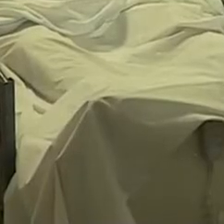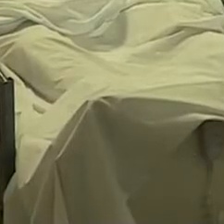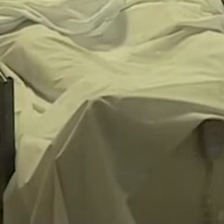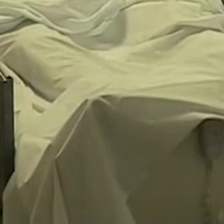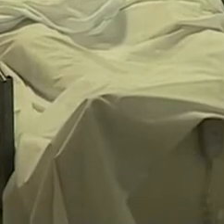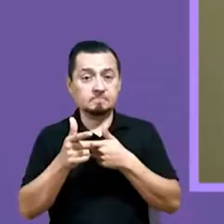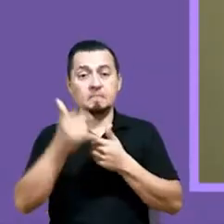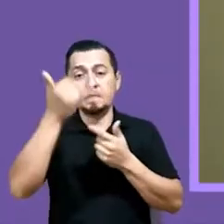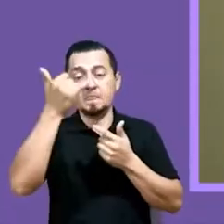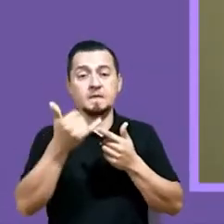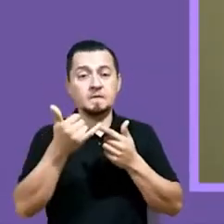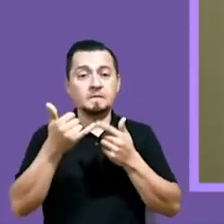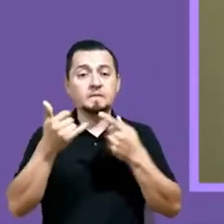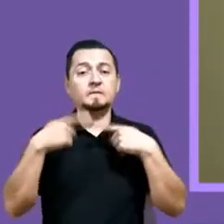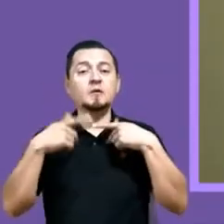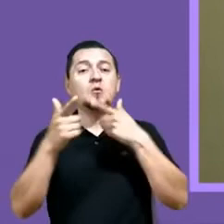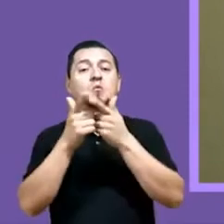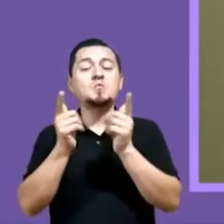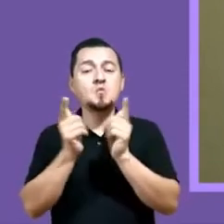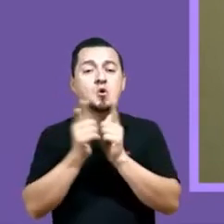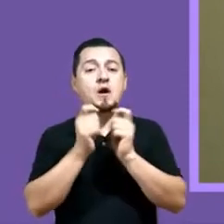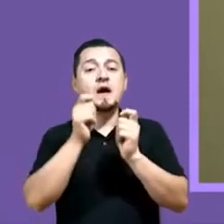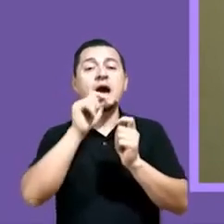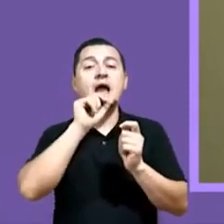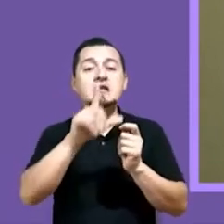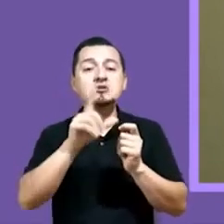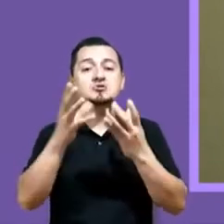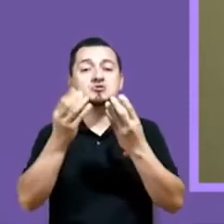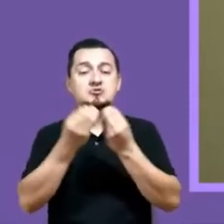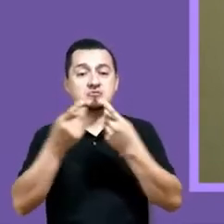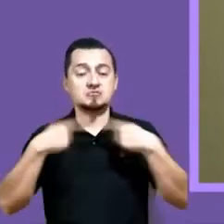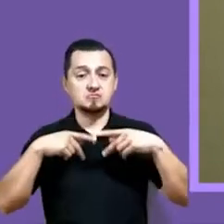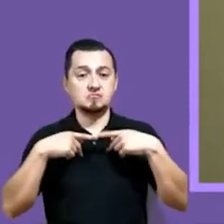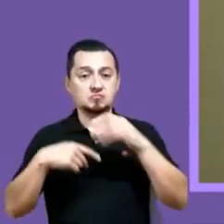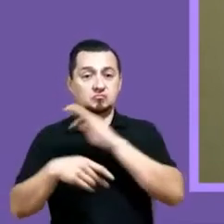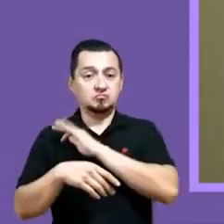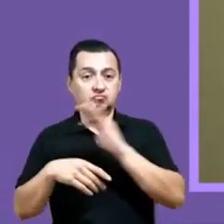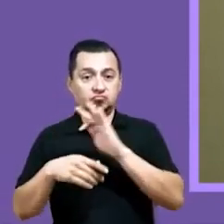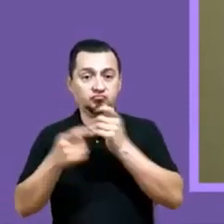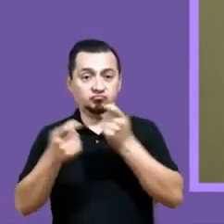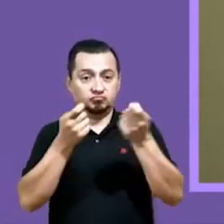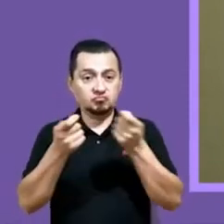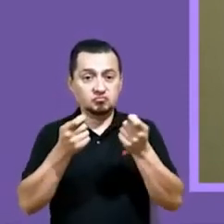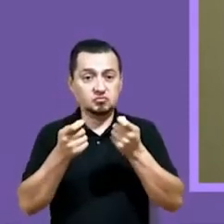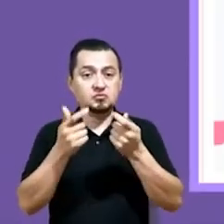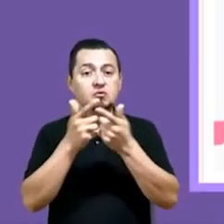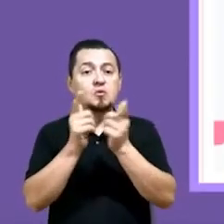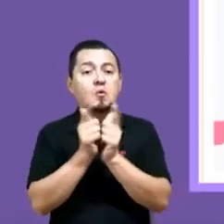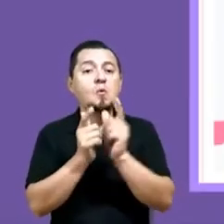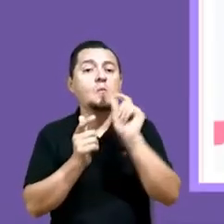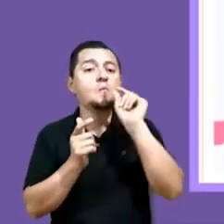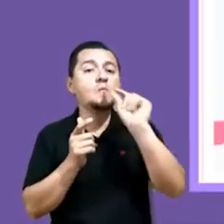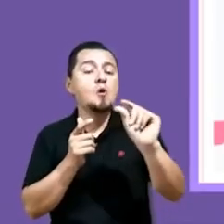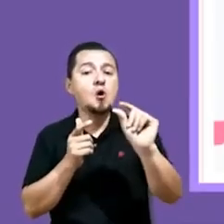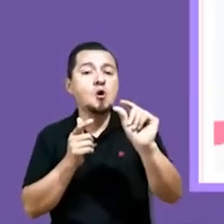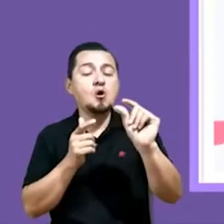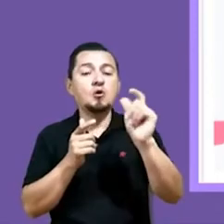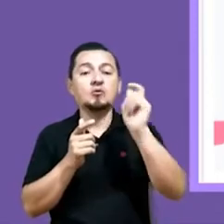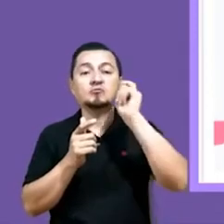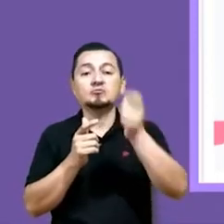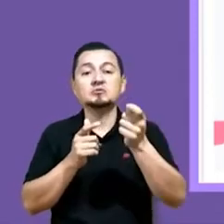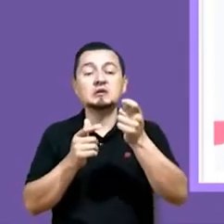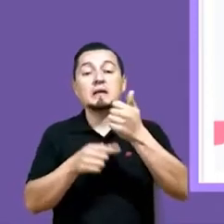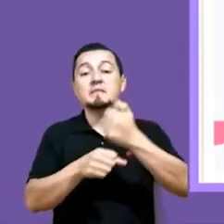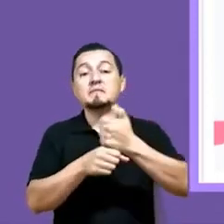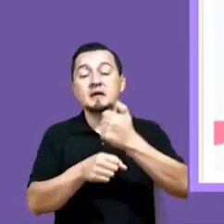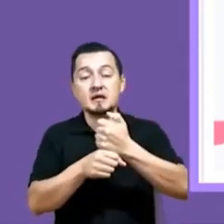por su parte el secretario de salud fernando pettersen aranguren adelantó que esta semana iniciará la vacunación del grupo de 30